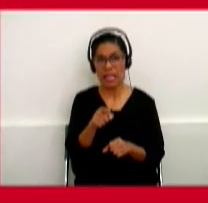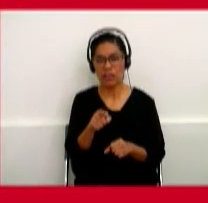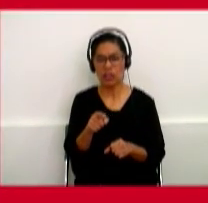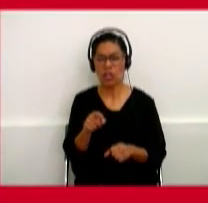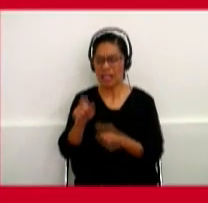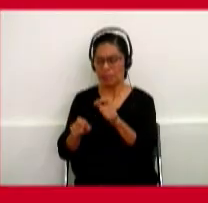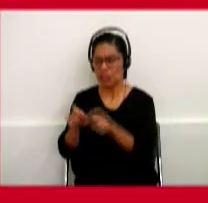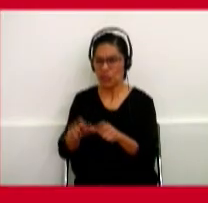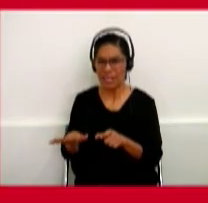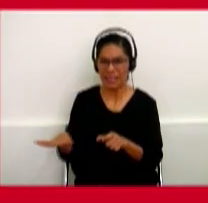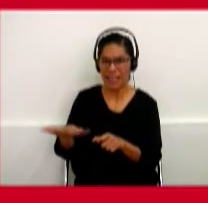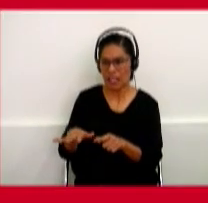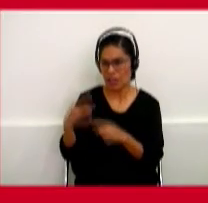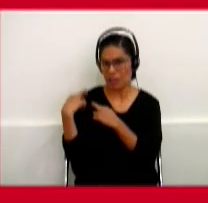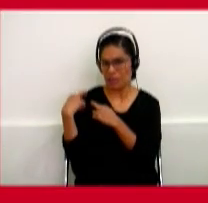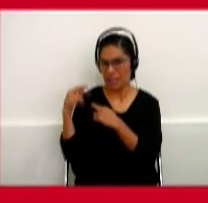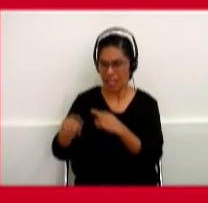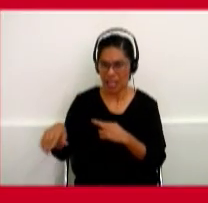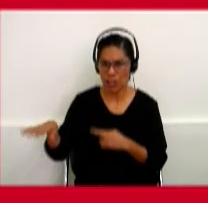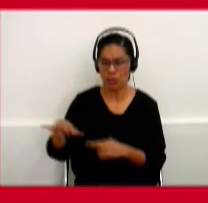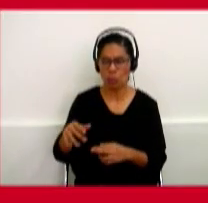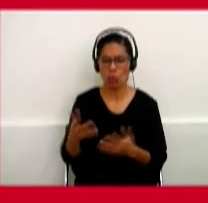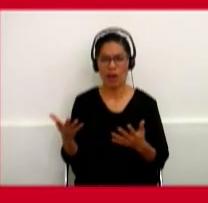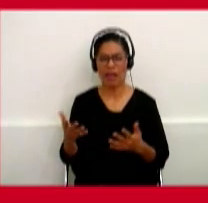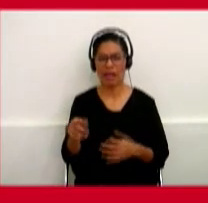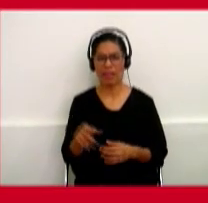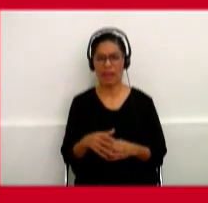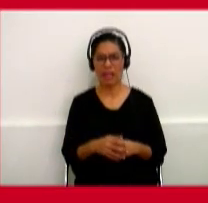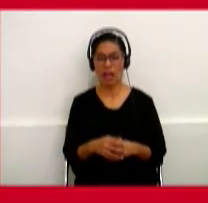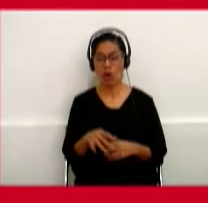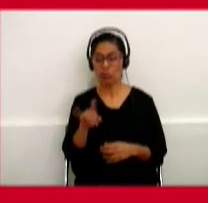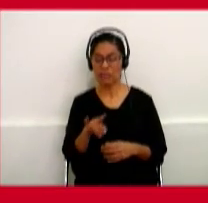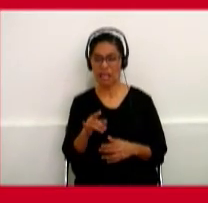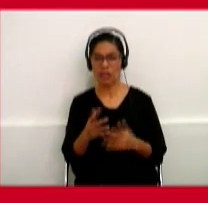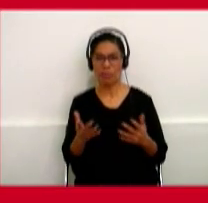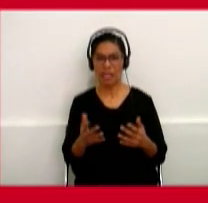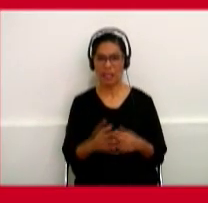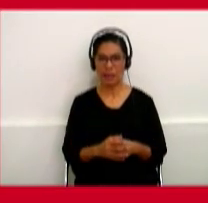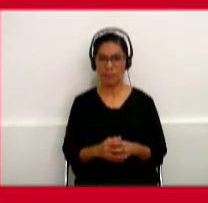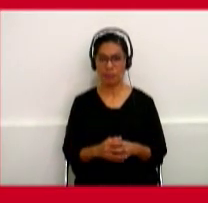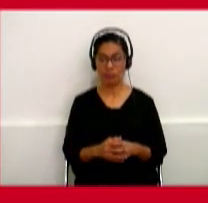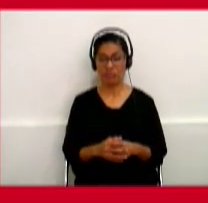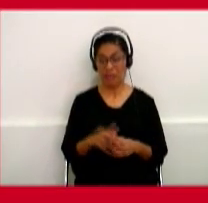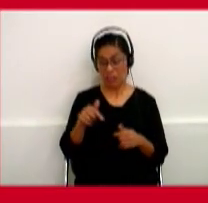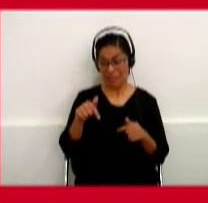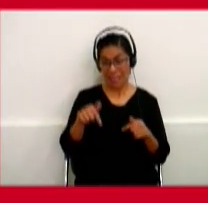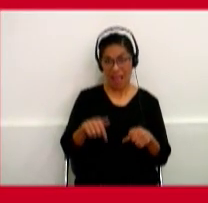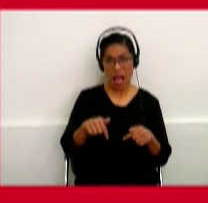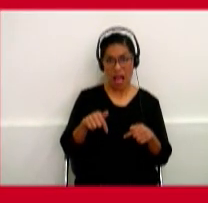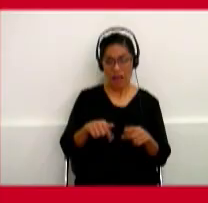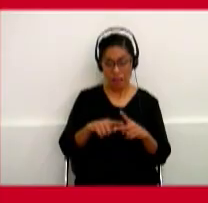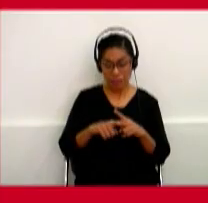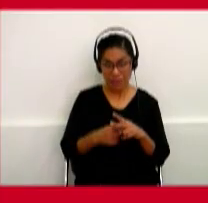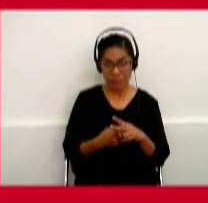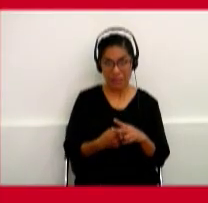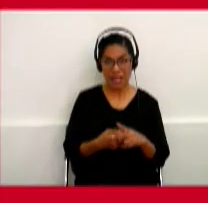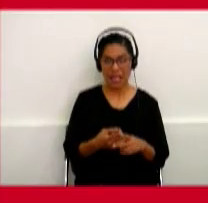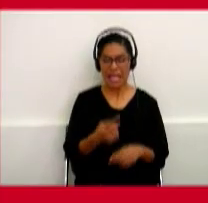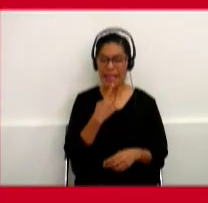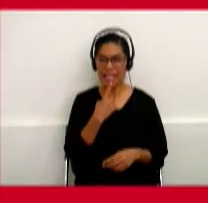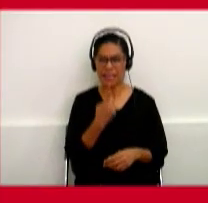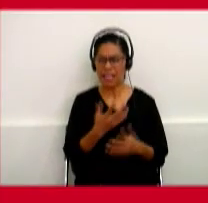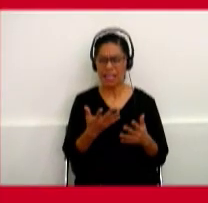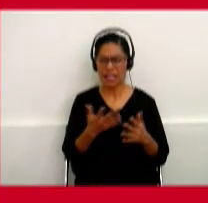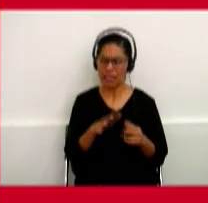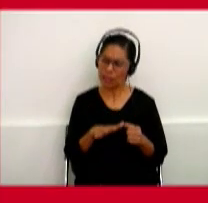decisiones informadas sobre cómo pueden recortar estas pérdidas. Entonces, primero que nada, quiero fijar